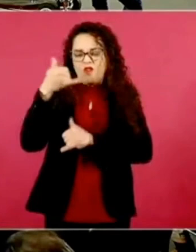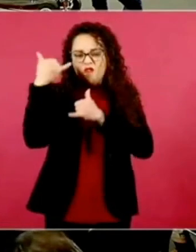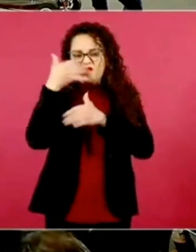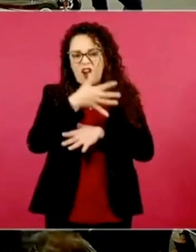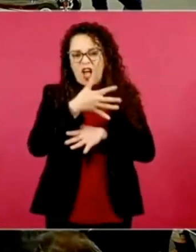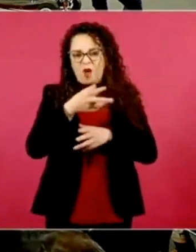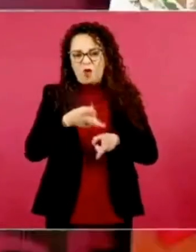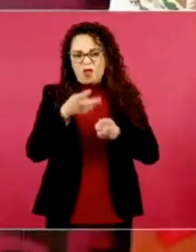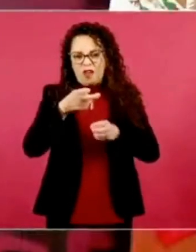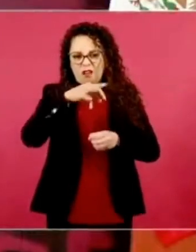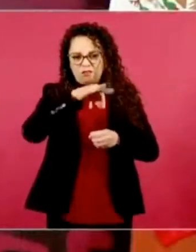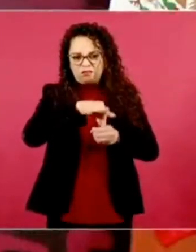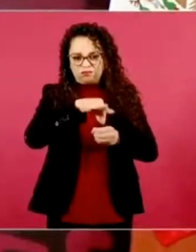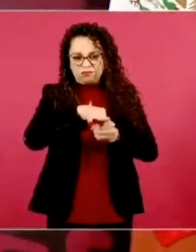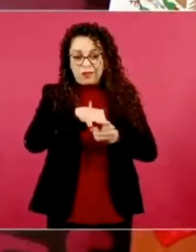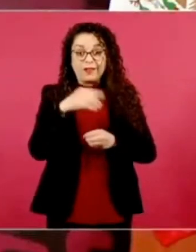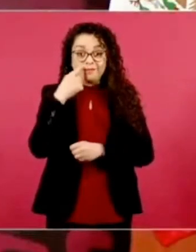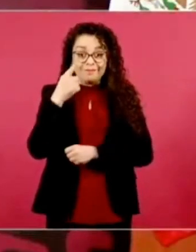cómo estaba.